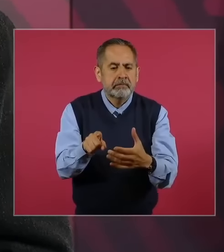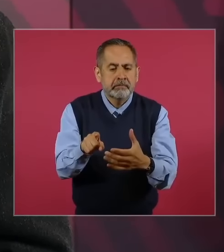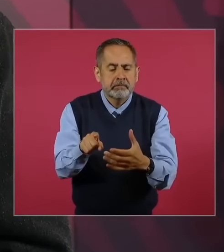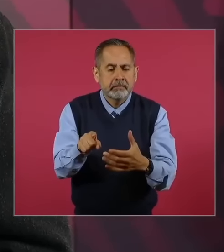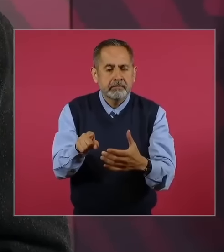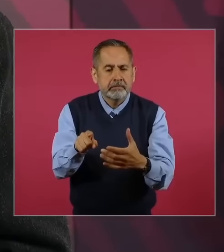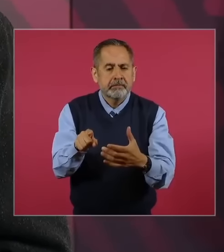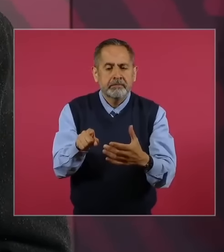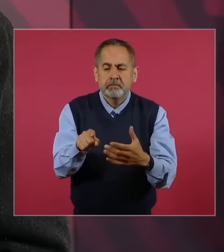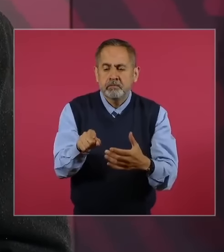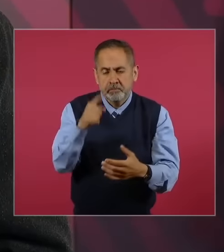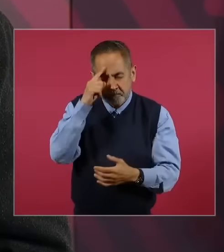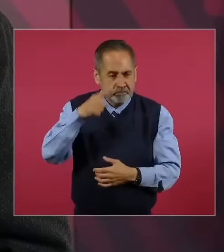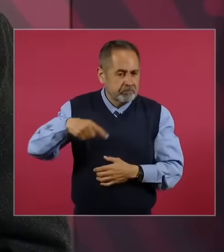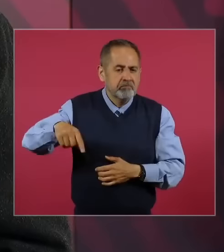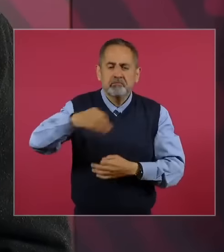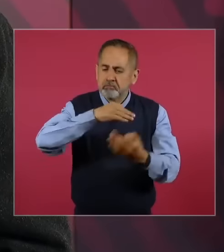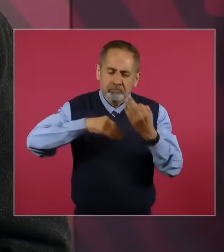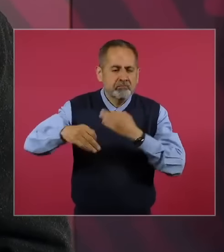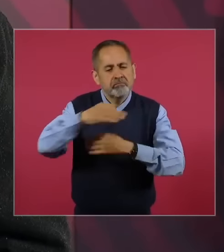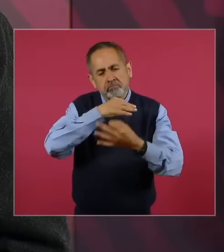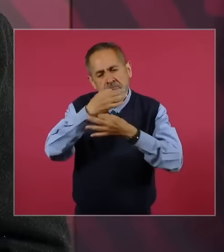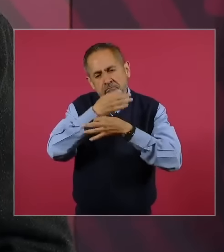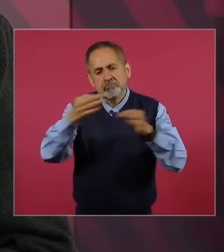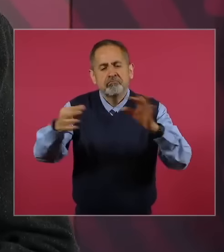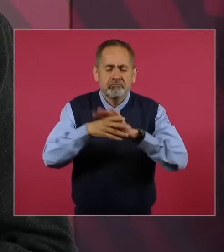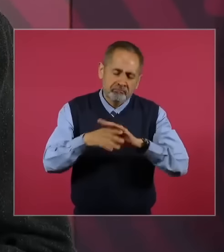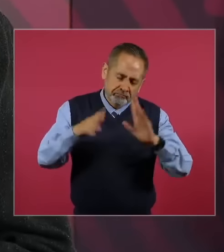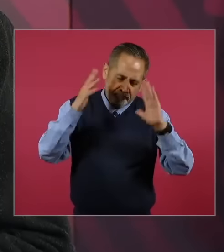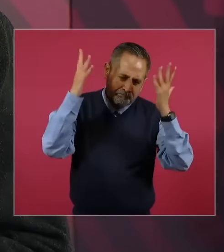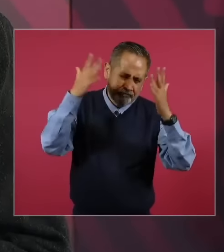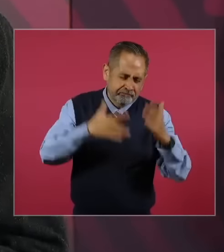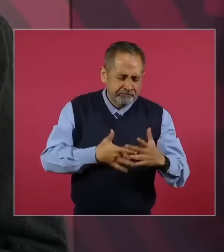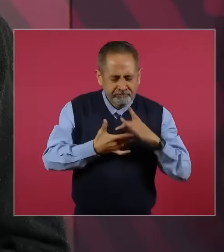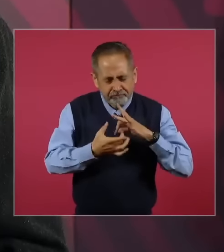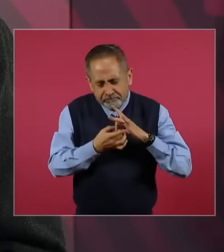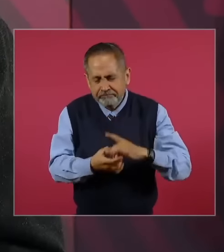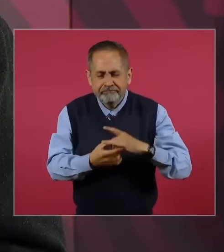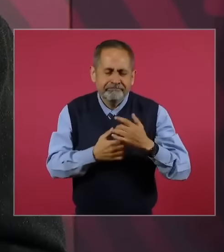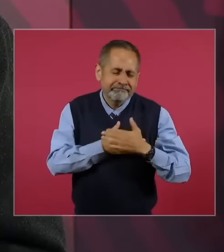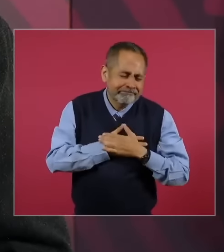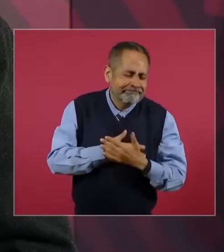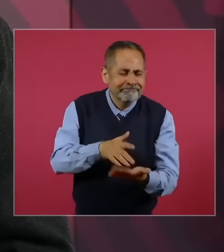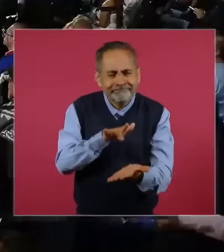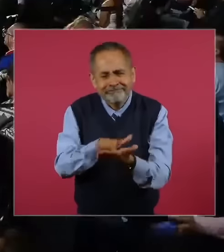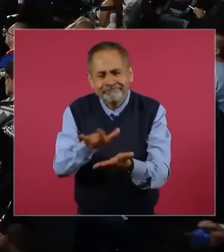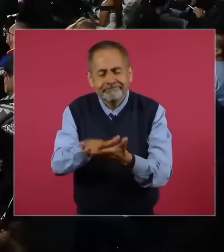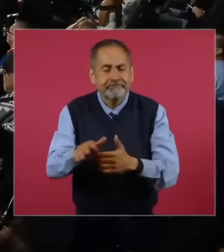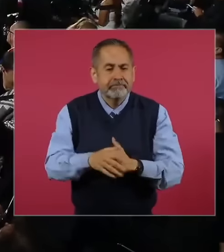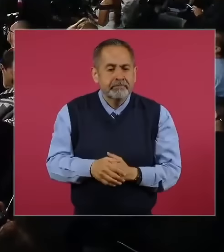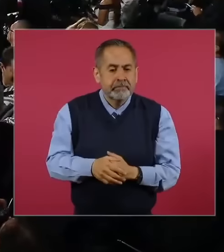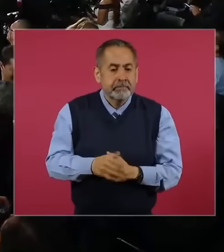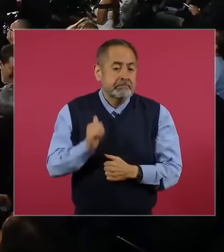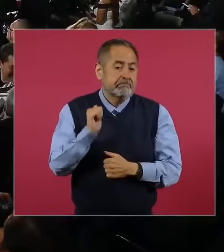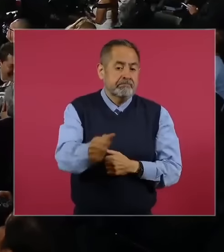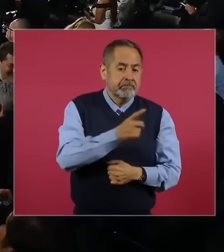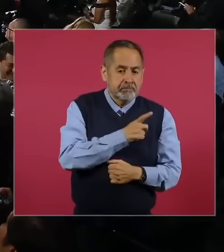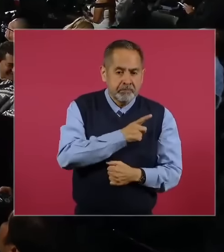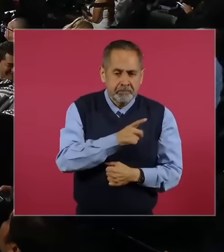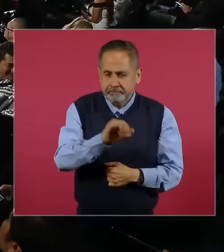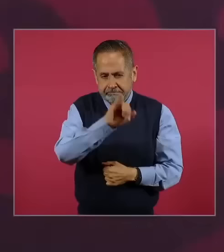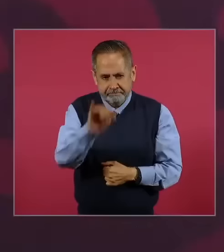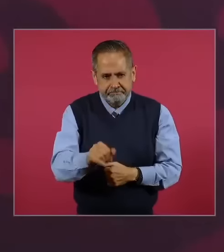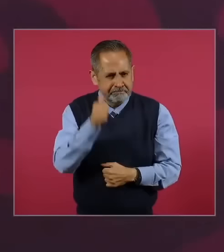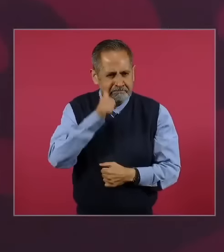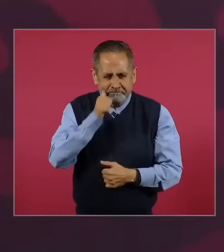mandarles a todas, a todos, nuestra solidaridad, nuestro apoyo. Nunca han estado solos,